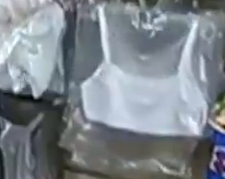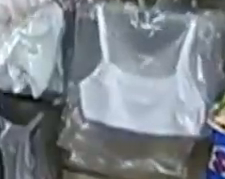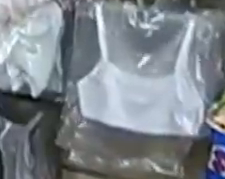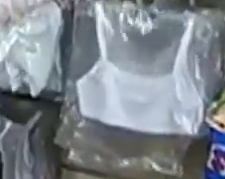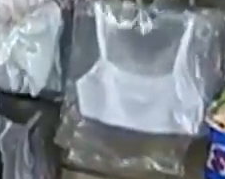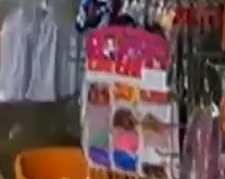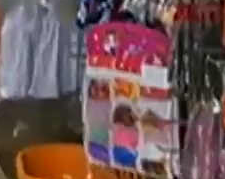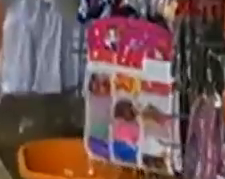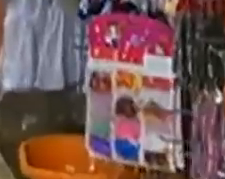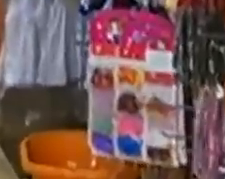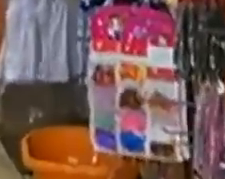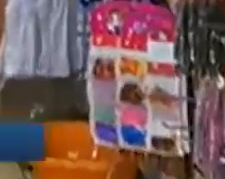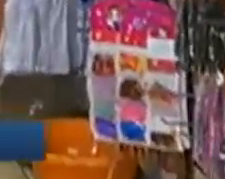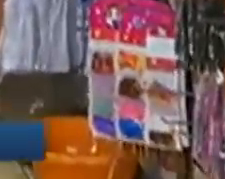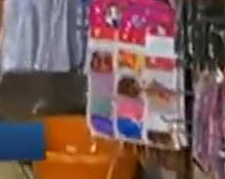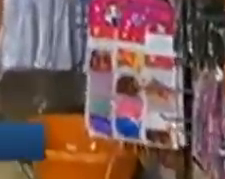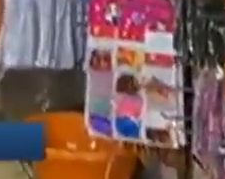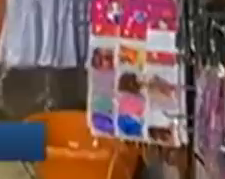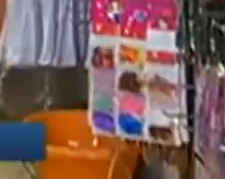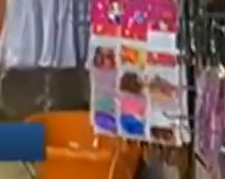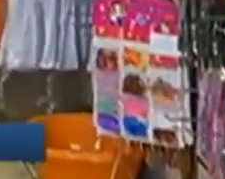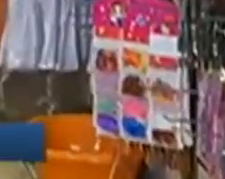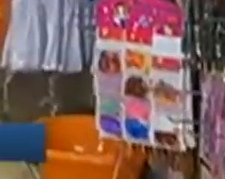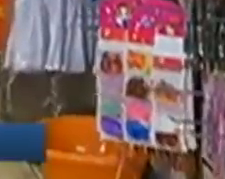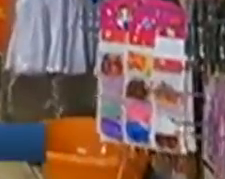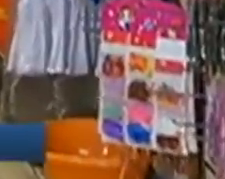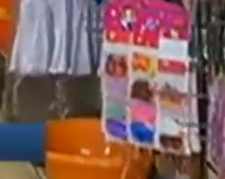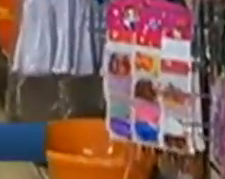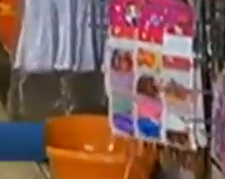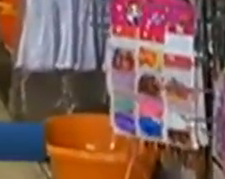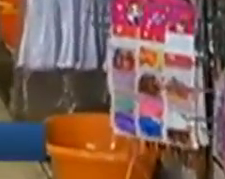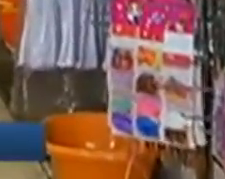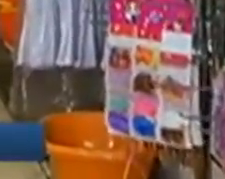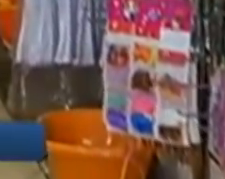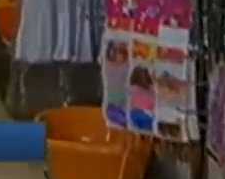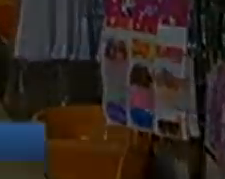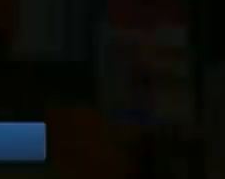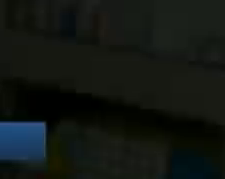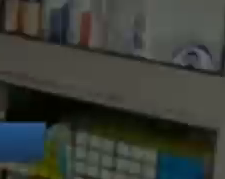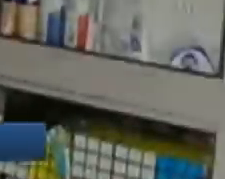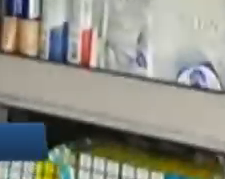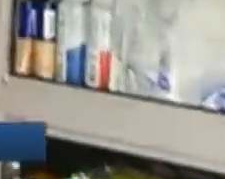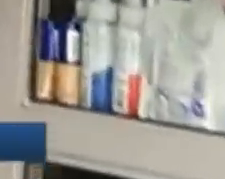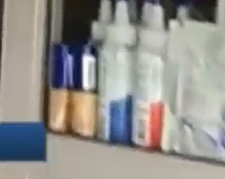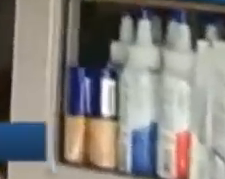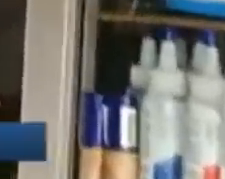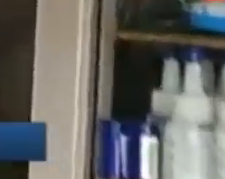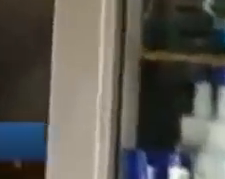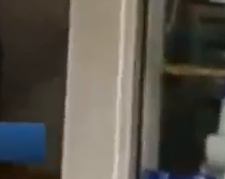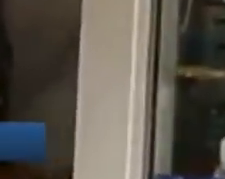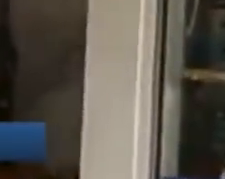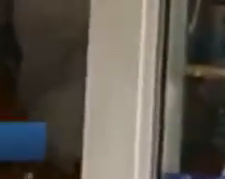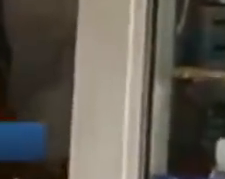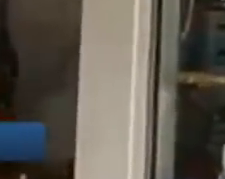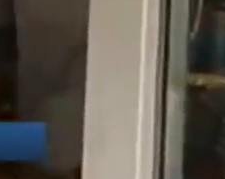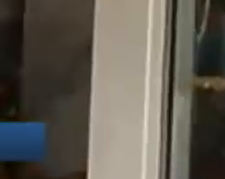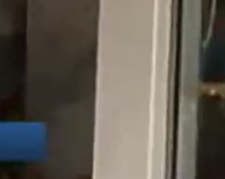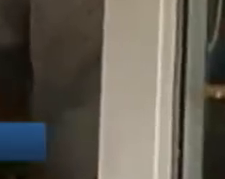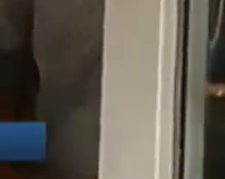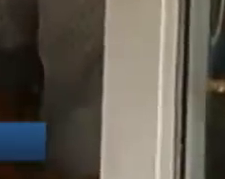roba juguetes de un local situado en la ciudadela martha de roldós en guayaquil el monto de los sustraídos sobrepasa los 1000 dólares